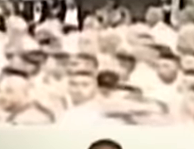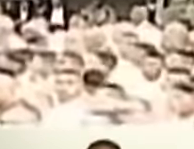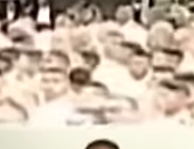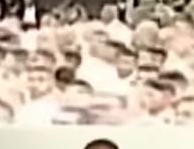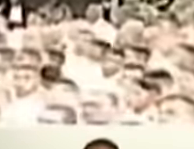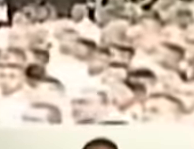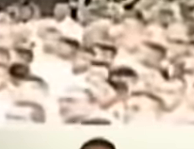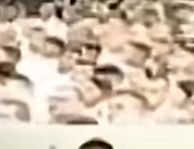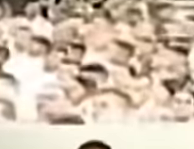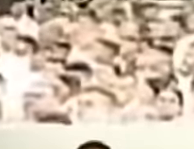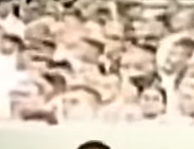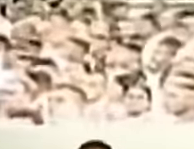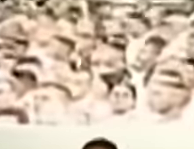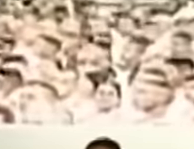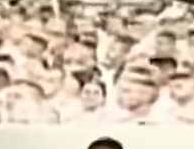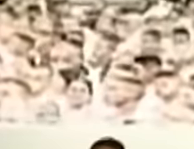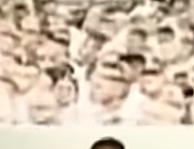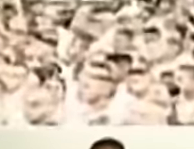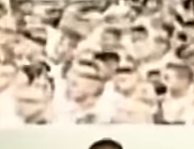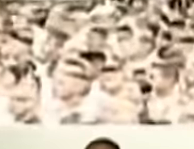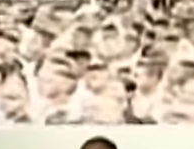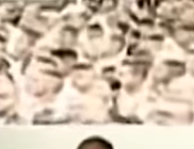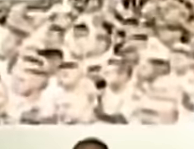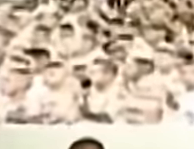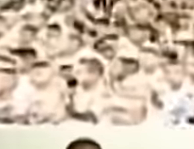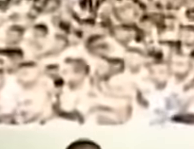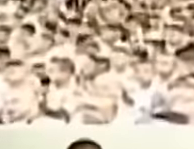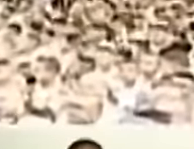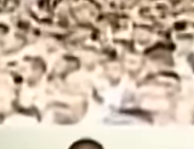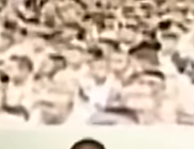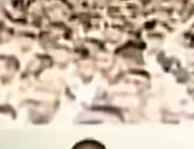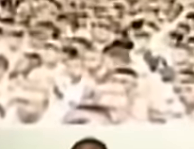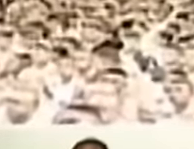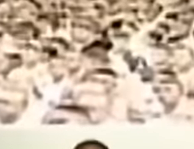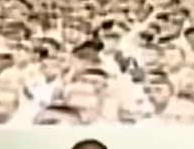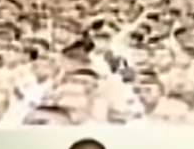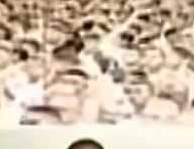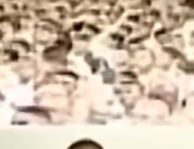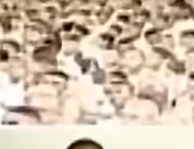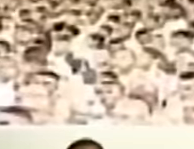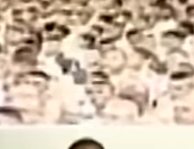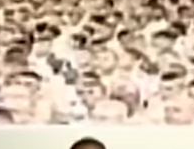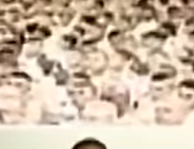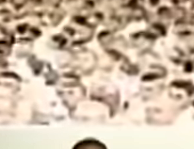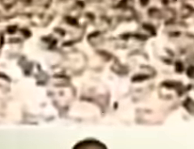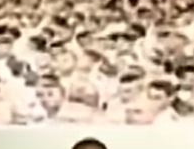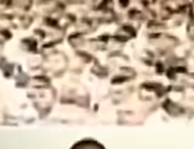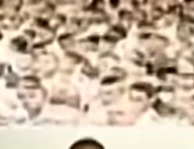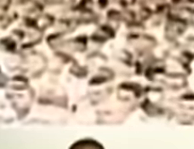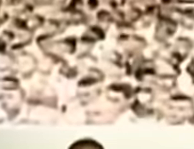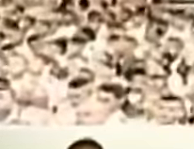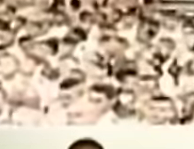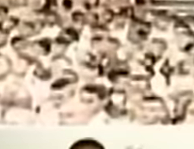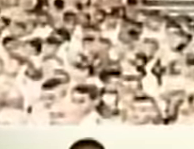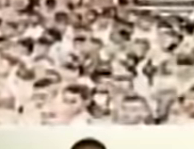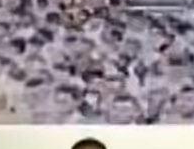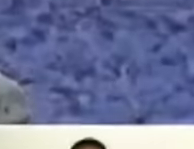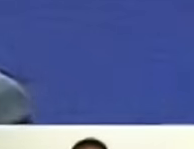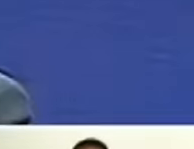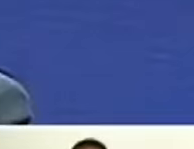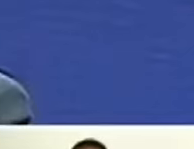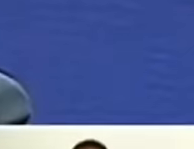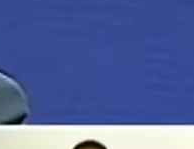Guyana desconoció el Acuerdo de Ginebra. Se fue a la Corte Internacional de Justicia.